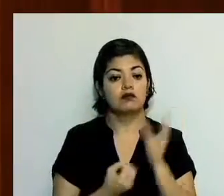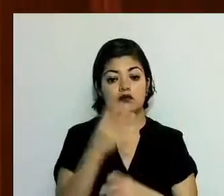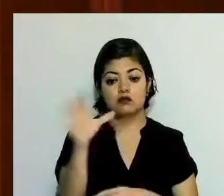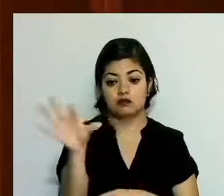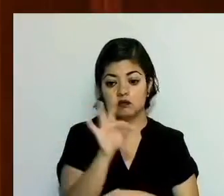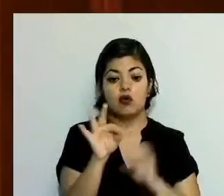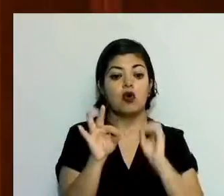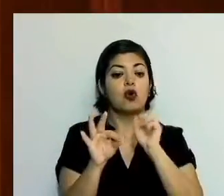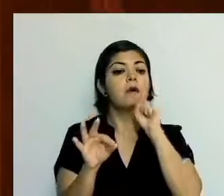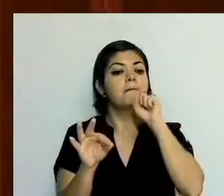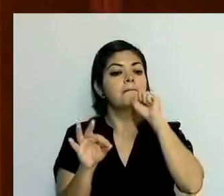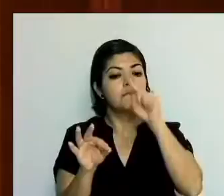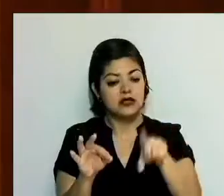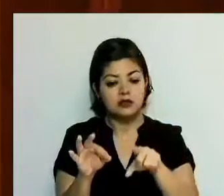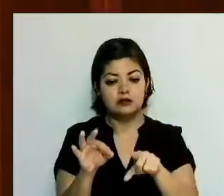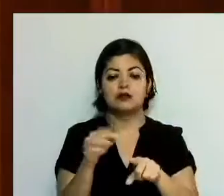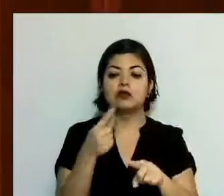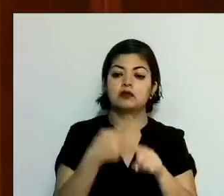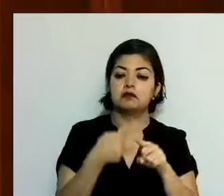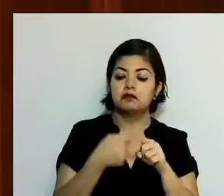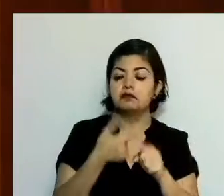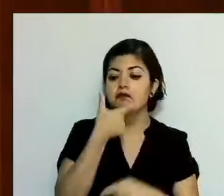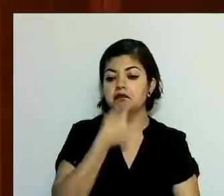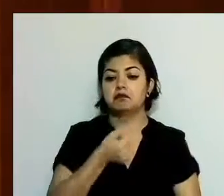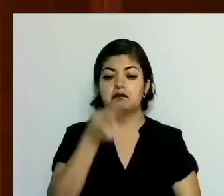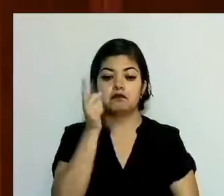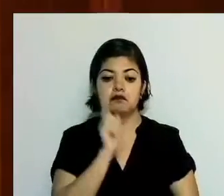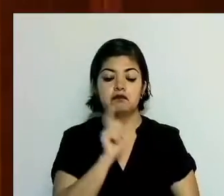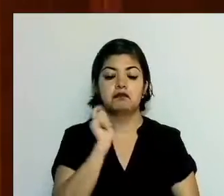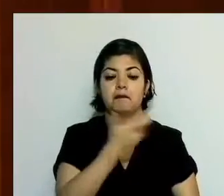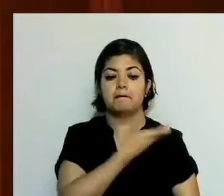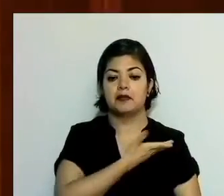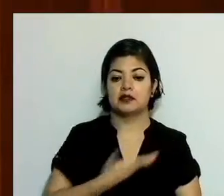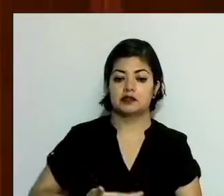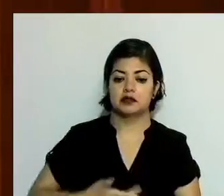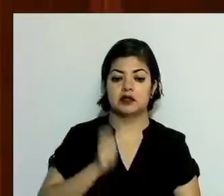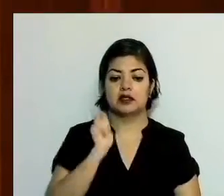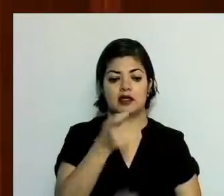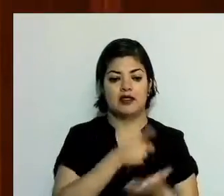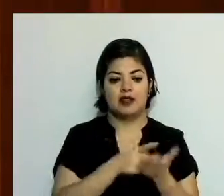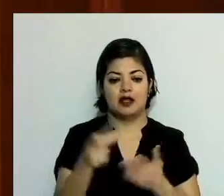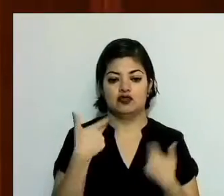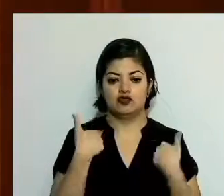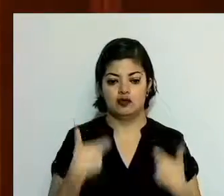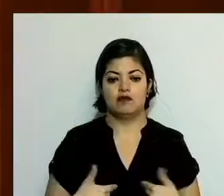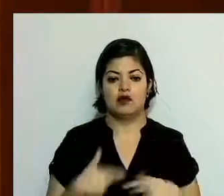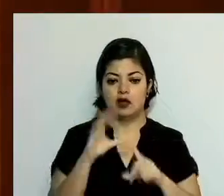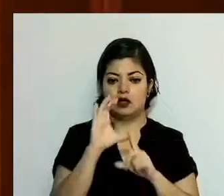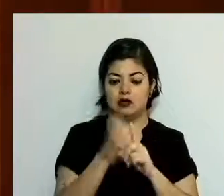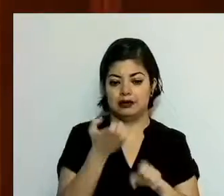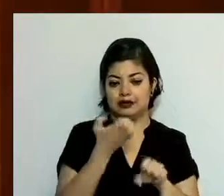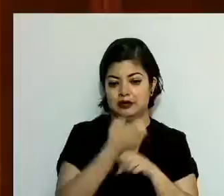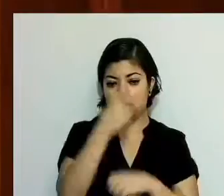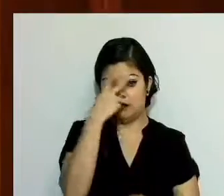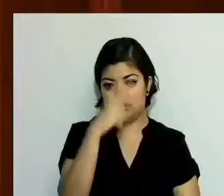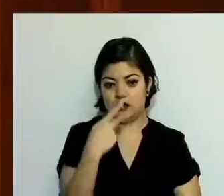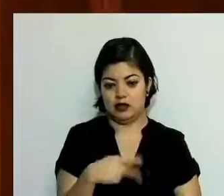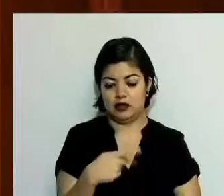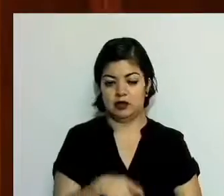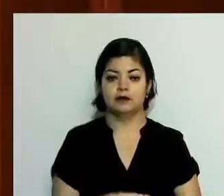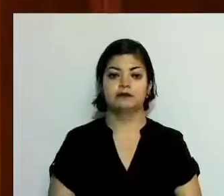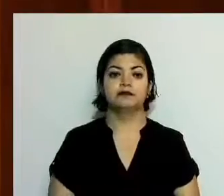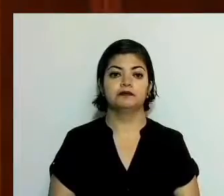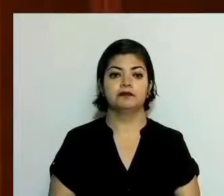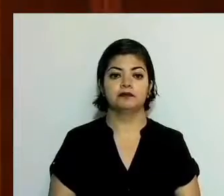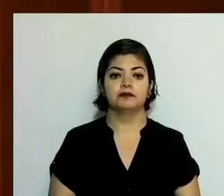al o la presidenta o presidente de ese órgano protector de los derechos humanos en nuestro Estado.